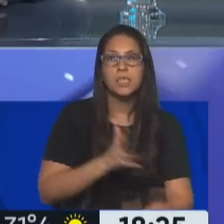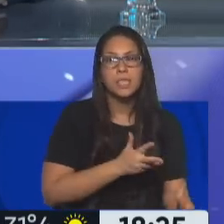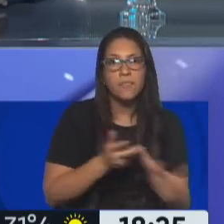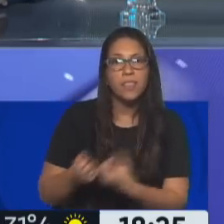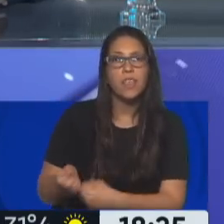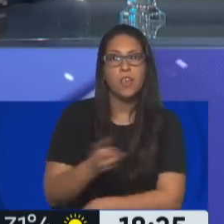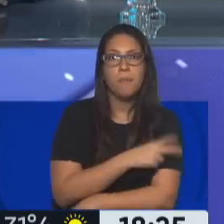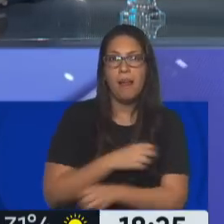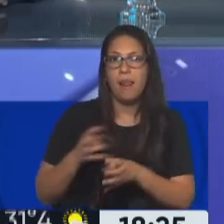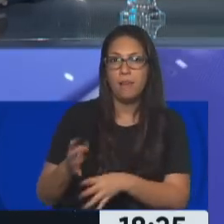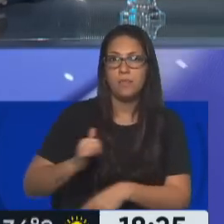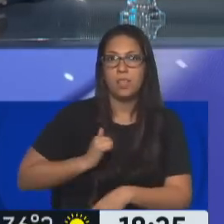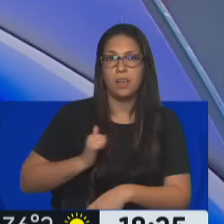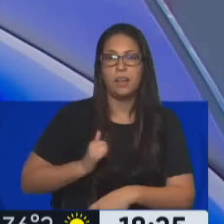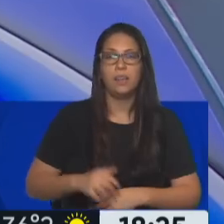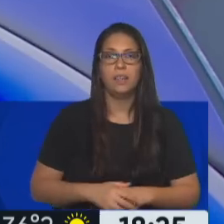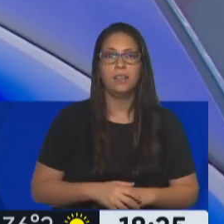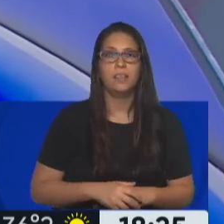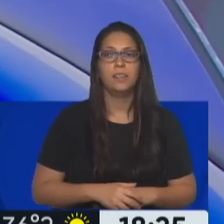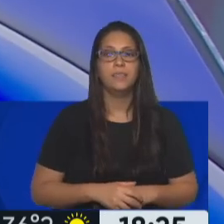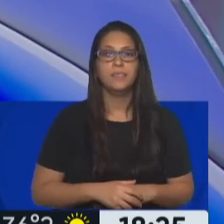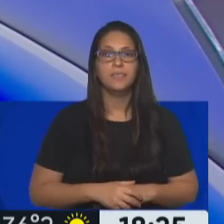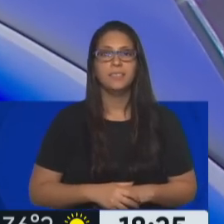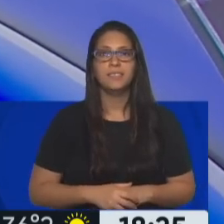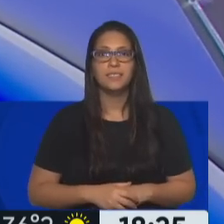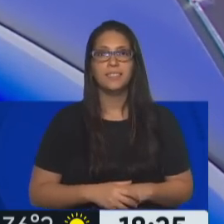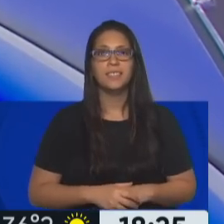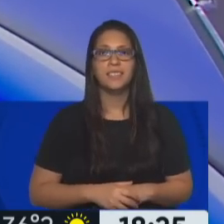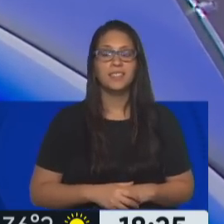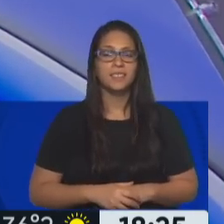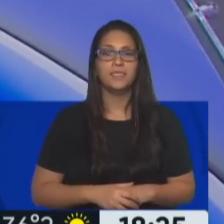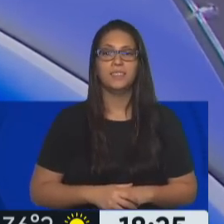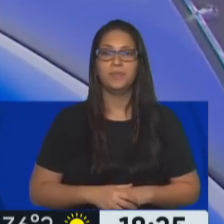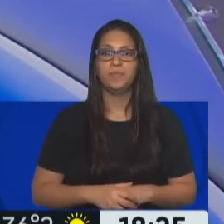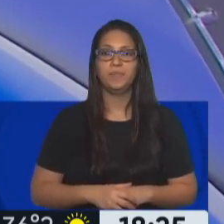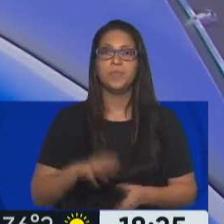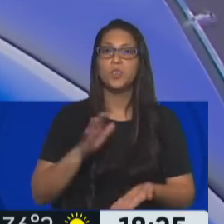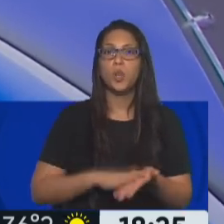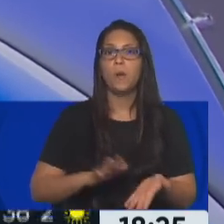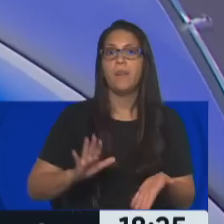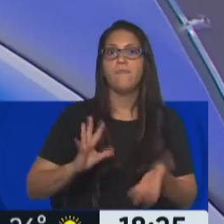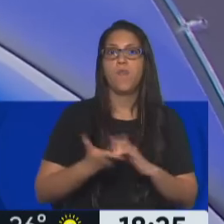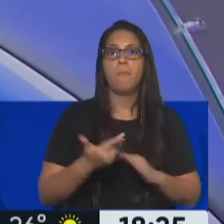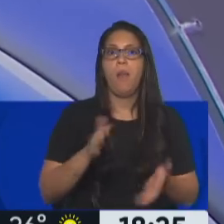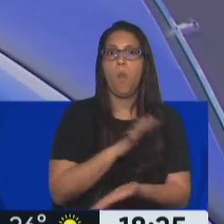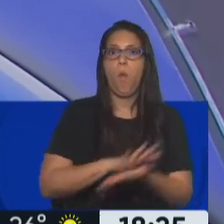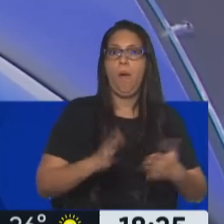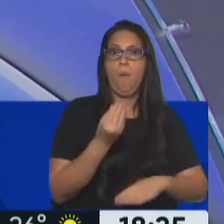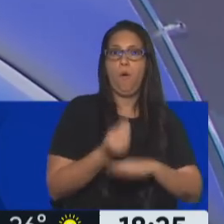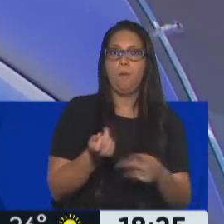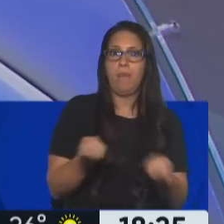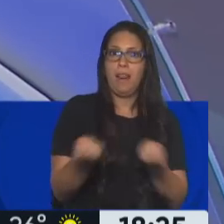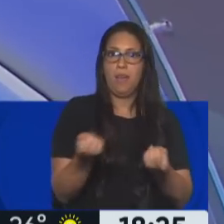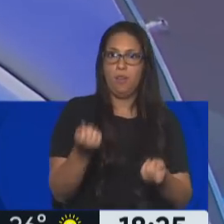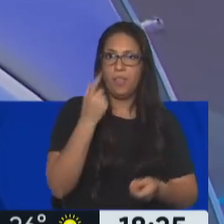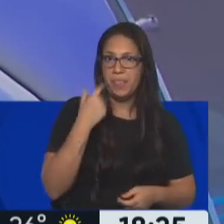defensa afganas, ¿no? Frente al advenimiento del nuevo régimen talibán, que en cuestión de